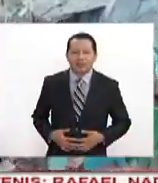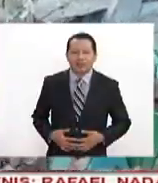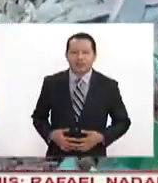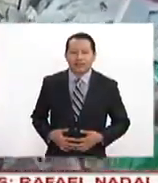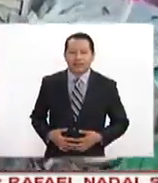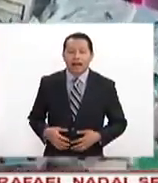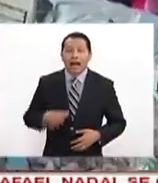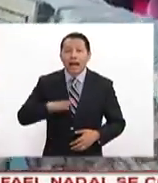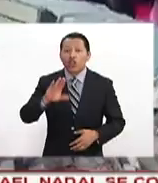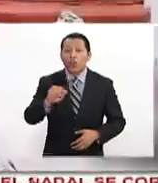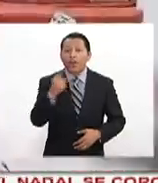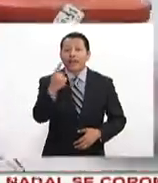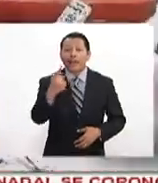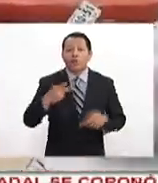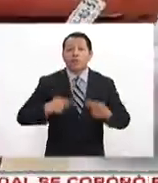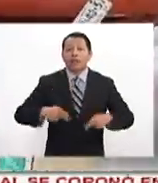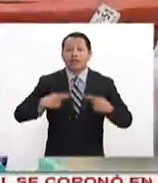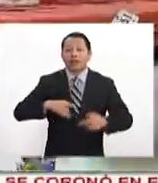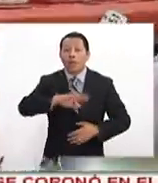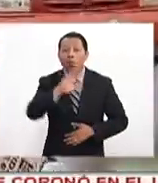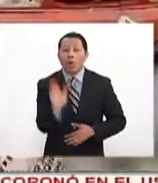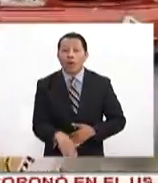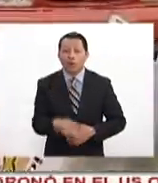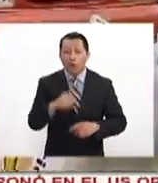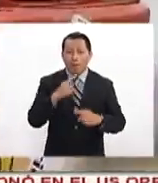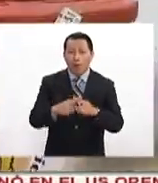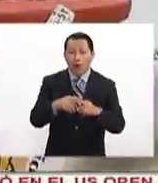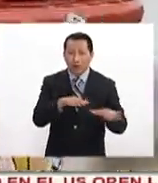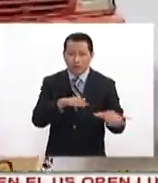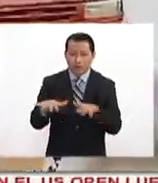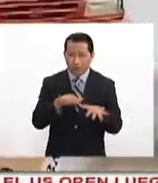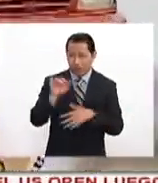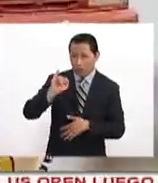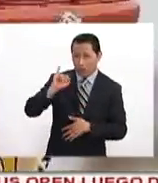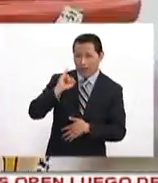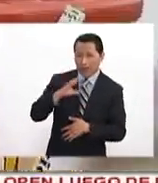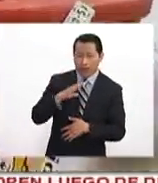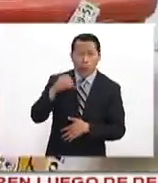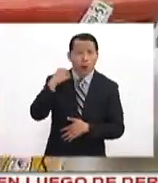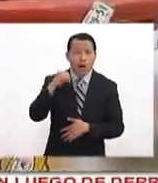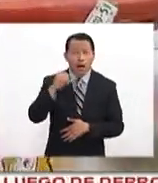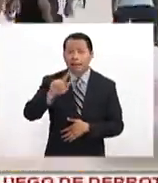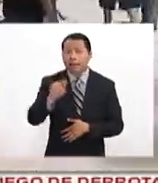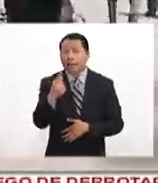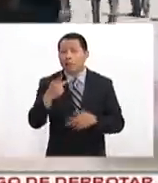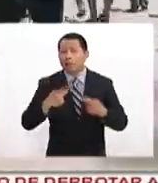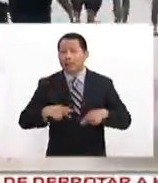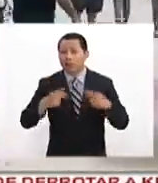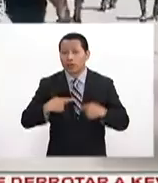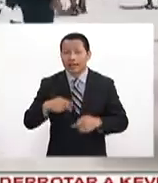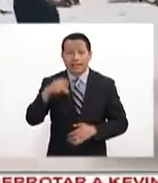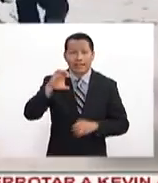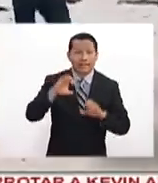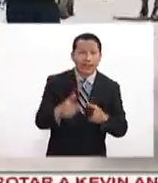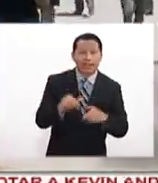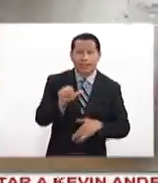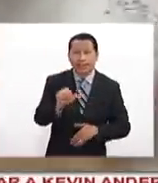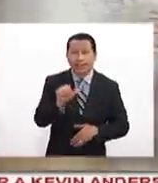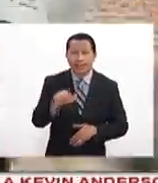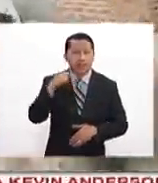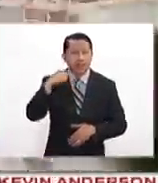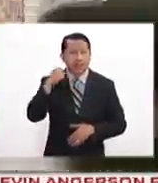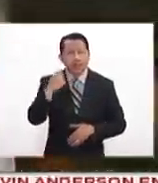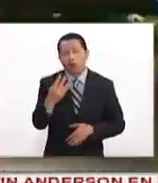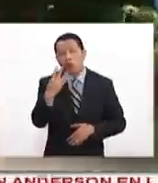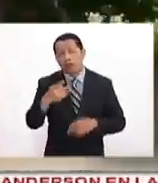Aumenta a 91 la cifra de muertos por el sismo del pasado jueves. En Oaxaca fallecieron 71 personas, en Chiapas 16 y en